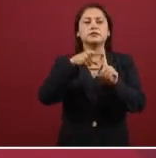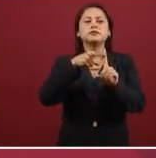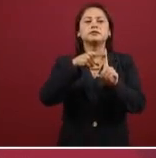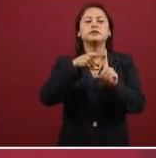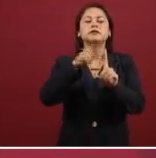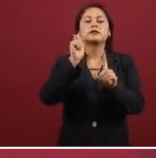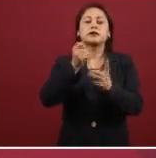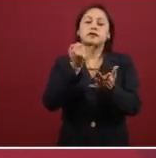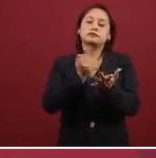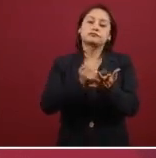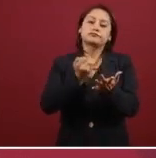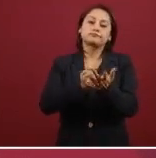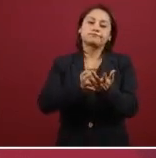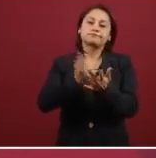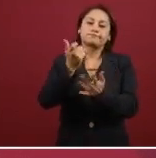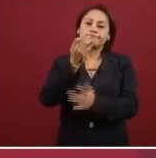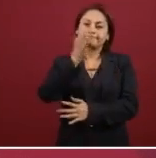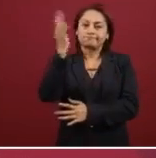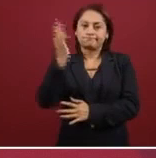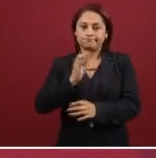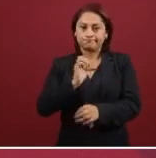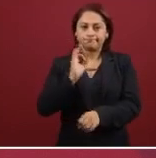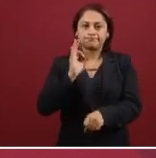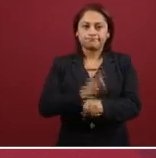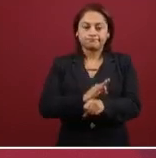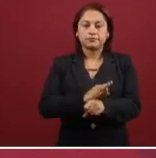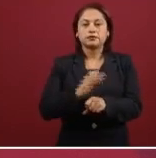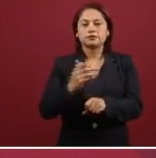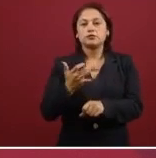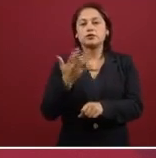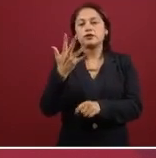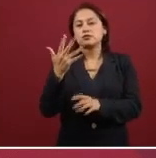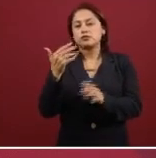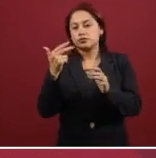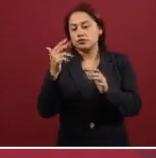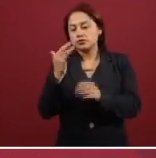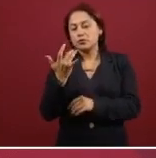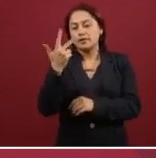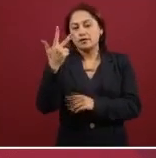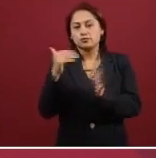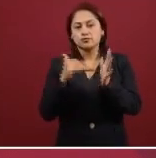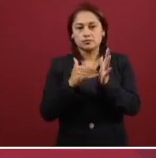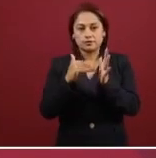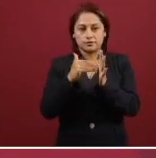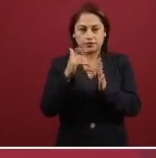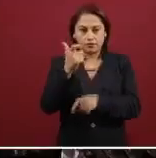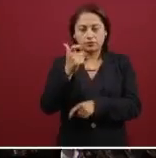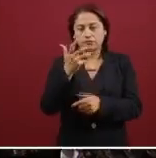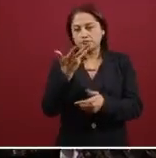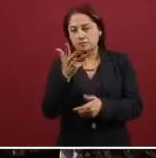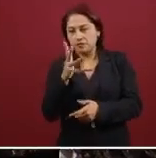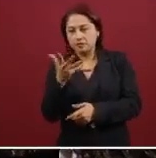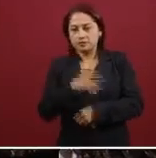de impuestos, que son 58 mil millones. Eso en términos generales.